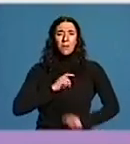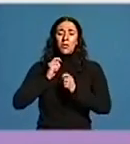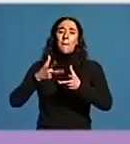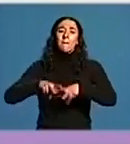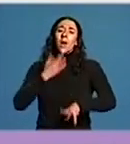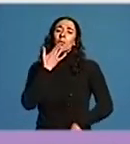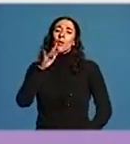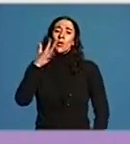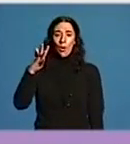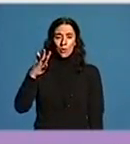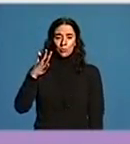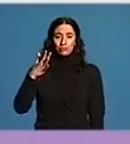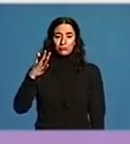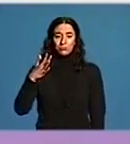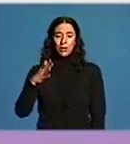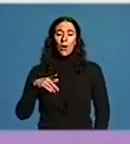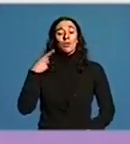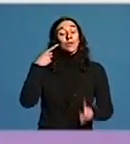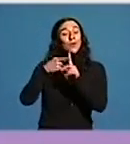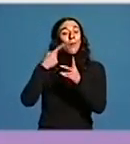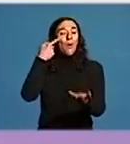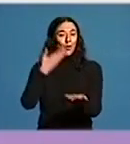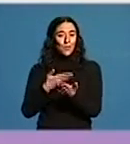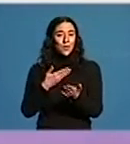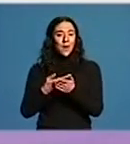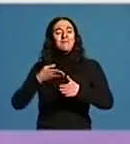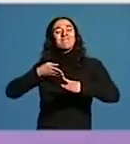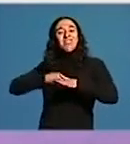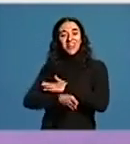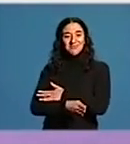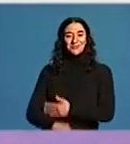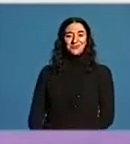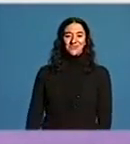á Excelencia. Para comprobalo, pasamos ao interior.